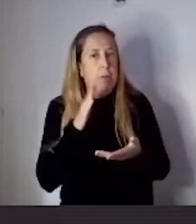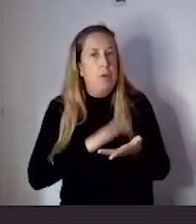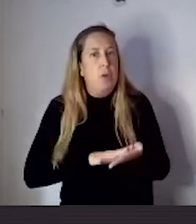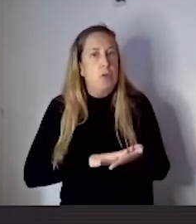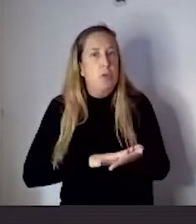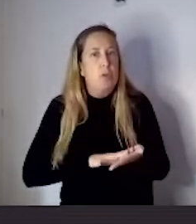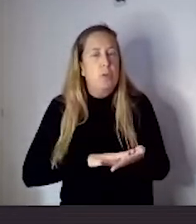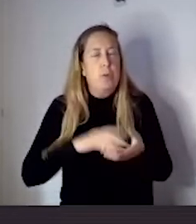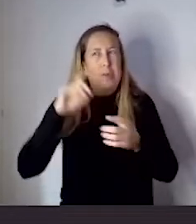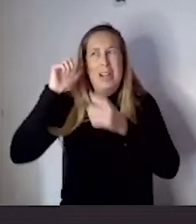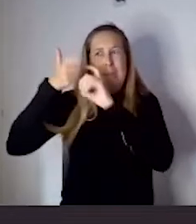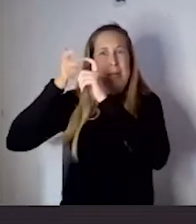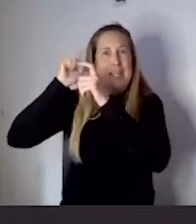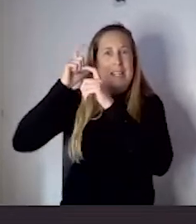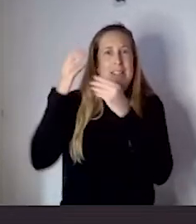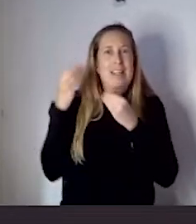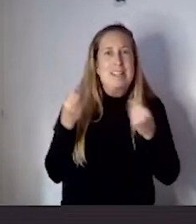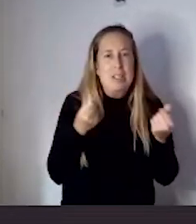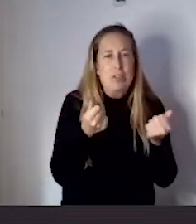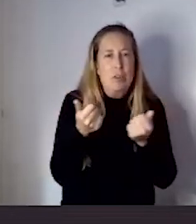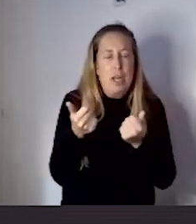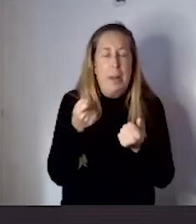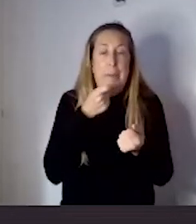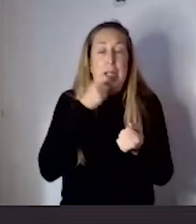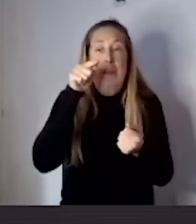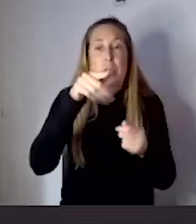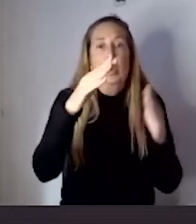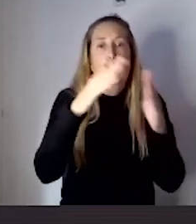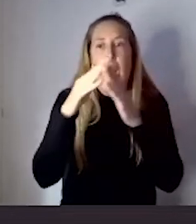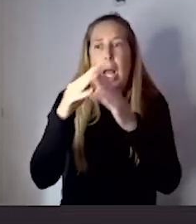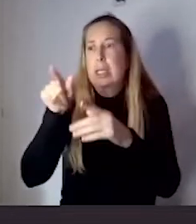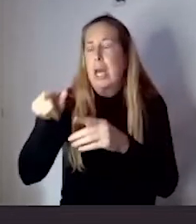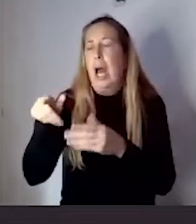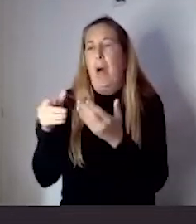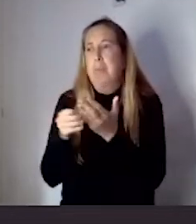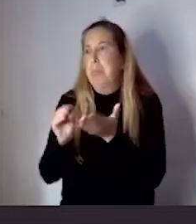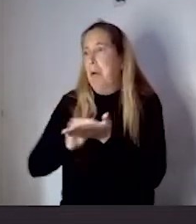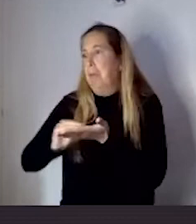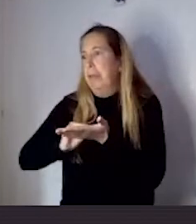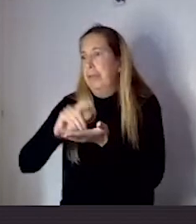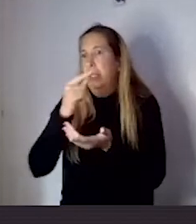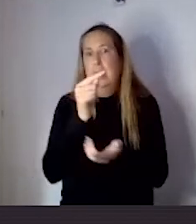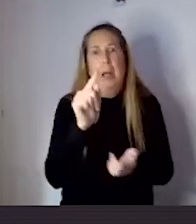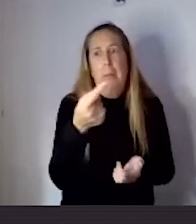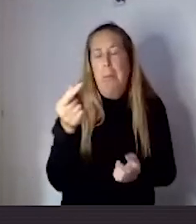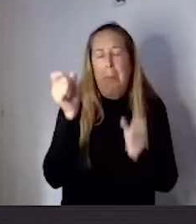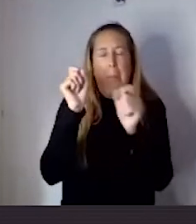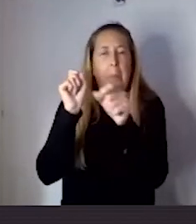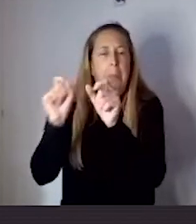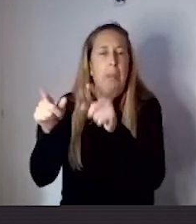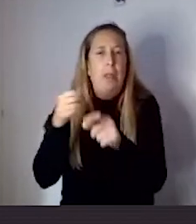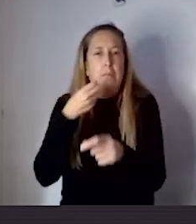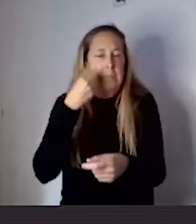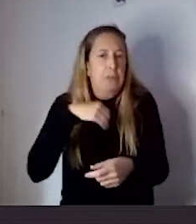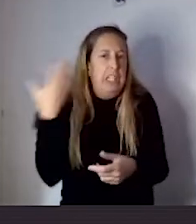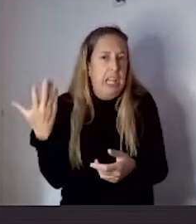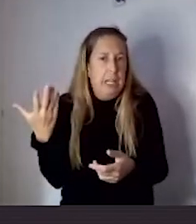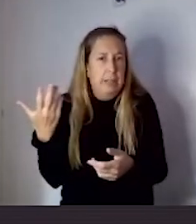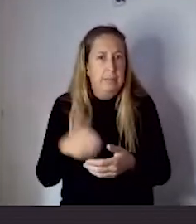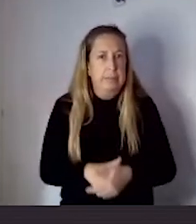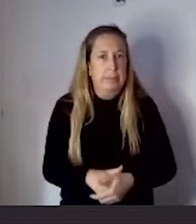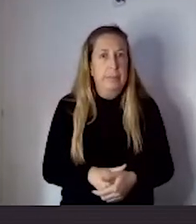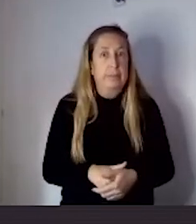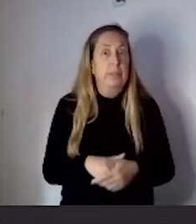sensorial desde tu propia casa tu oficina o cualquier sitio finalmente lo más importante que quiero